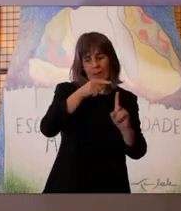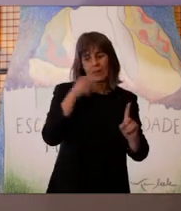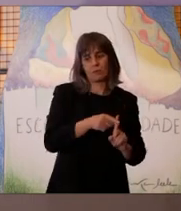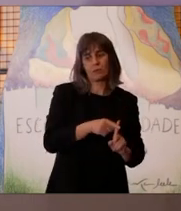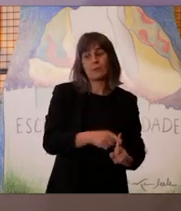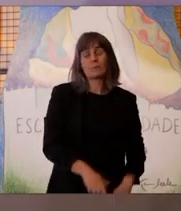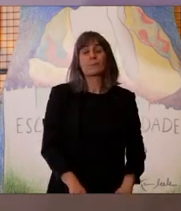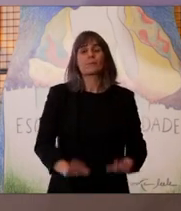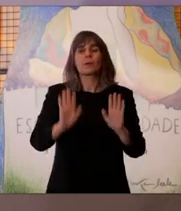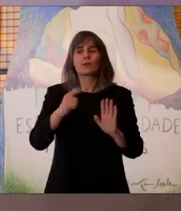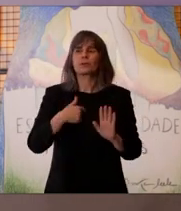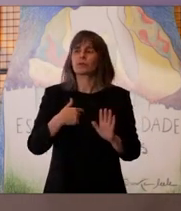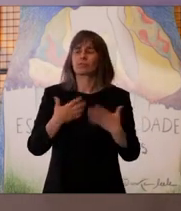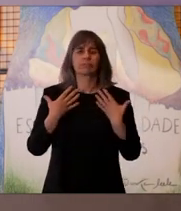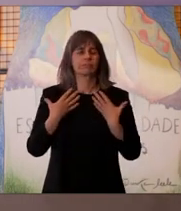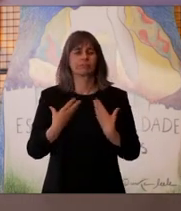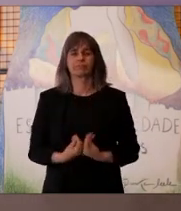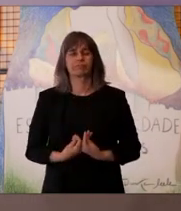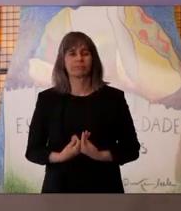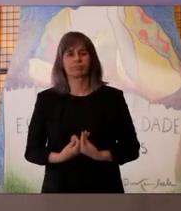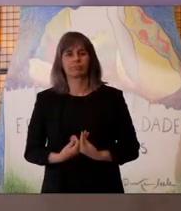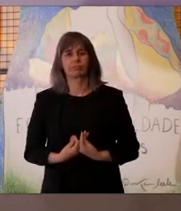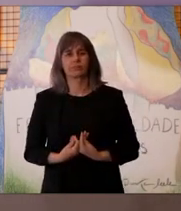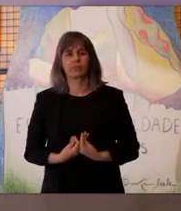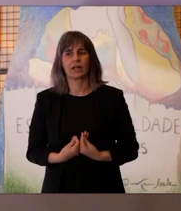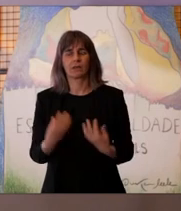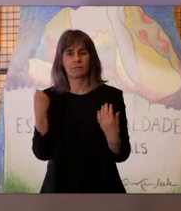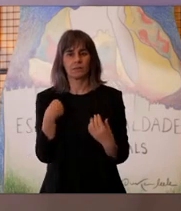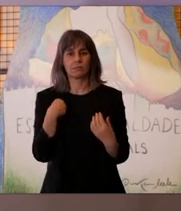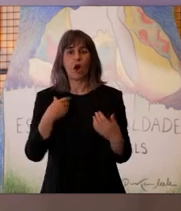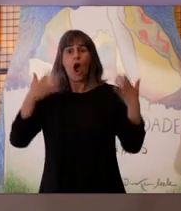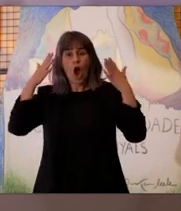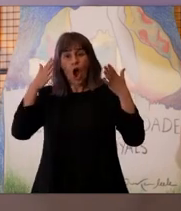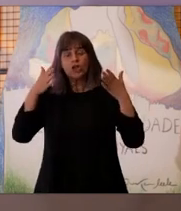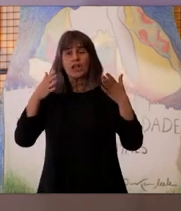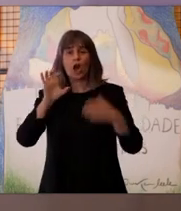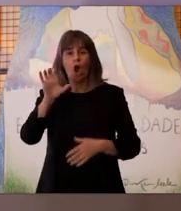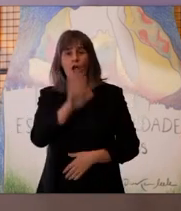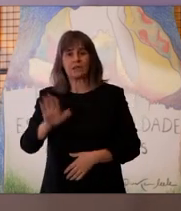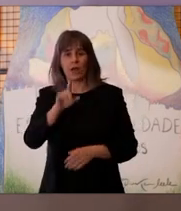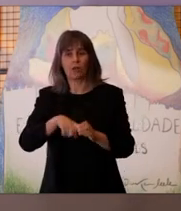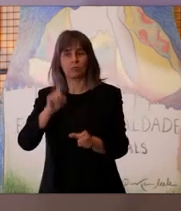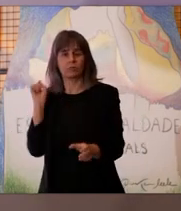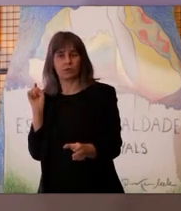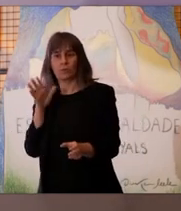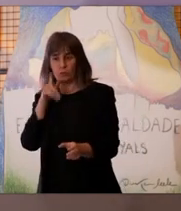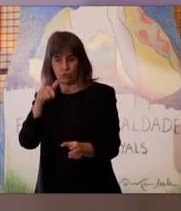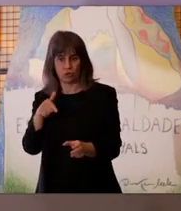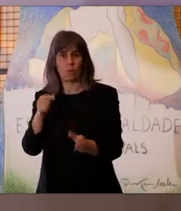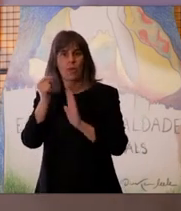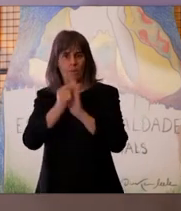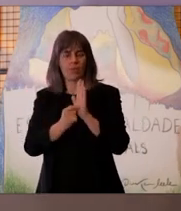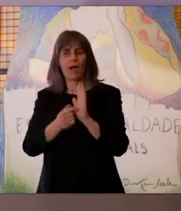yo me he disgustado muchísimo de que haya salido del Consejo de estado porque creo que es una medida ejemplarizante